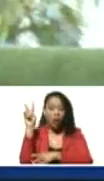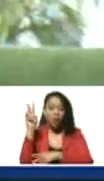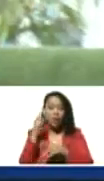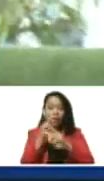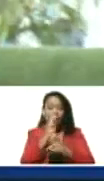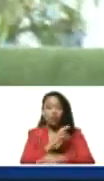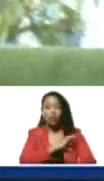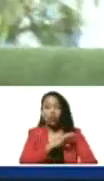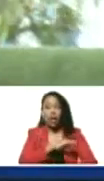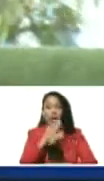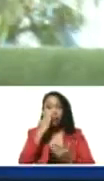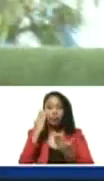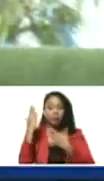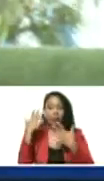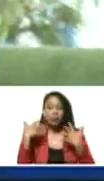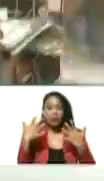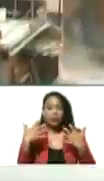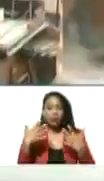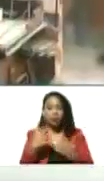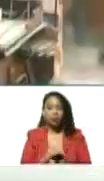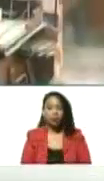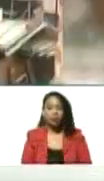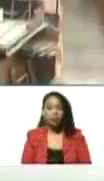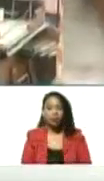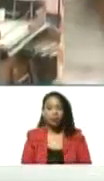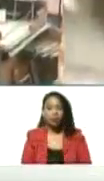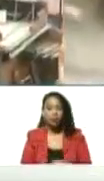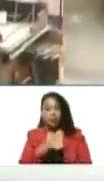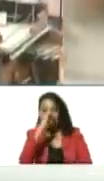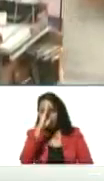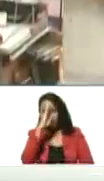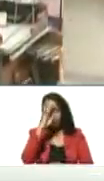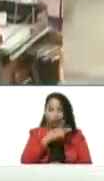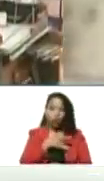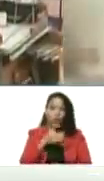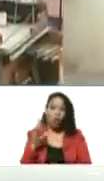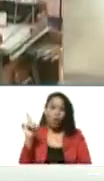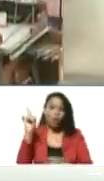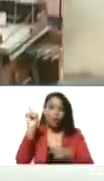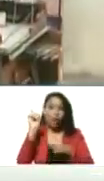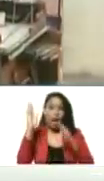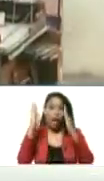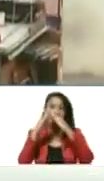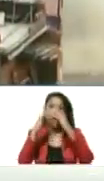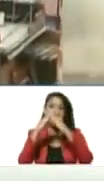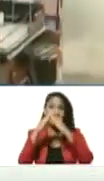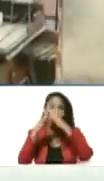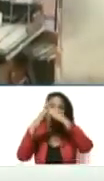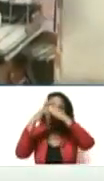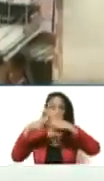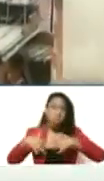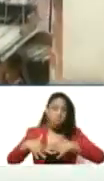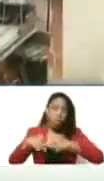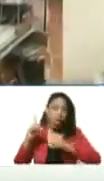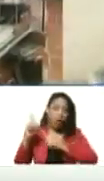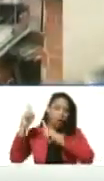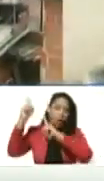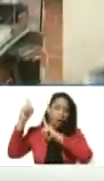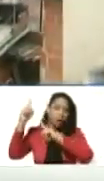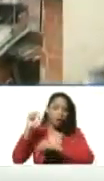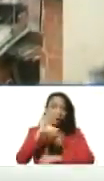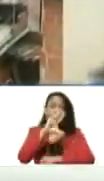imágenes alarmantes de incertidumbre, de dolor, cuando esas casas, por donde había gente que vivía 30,